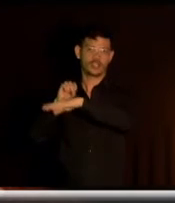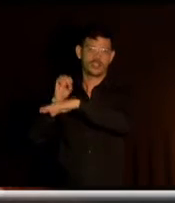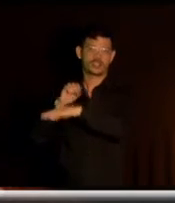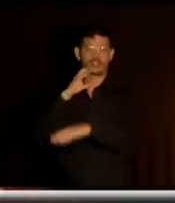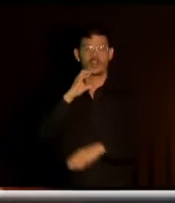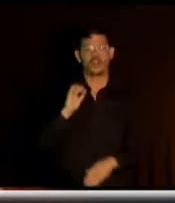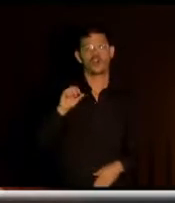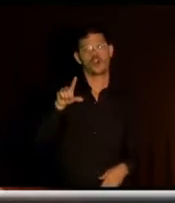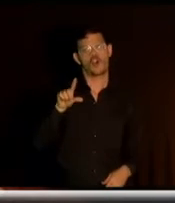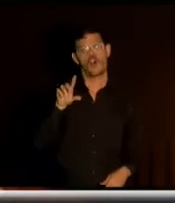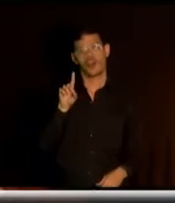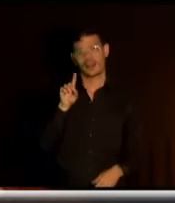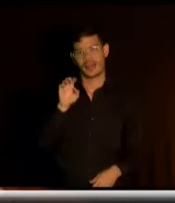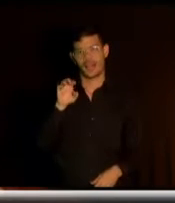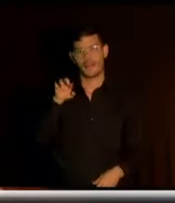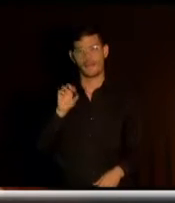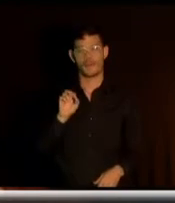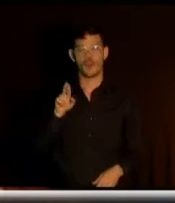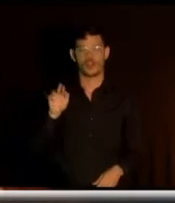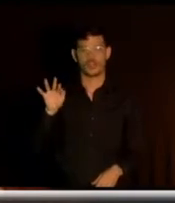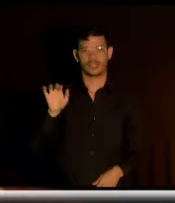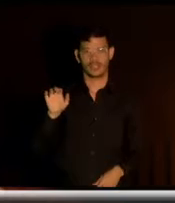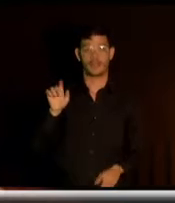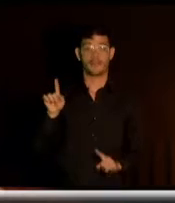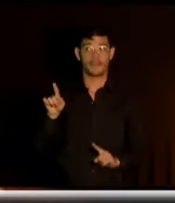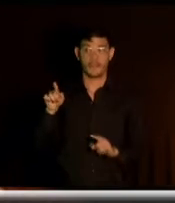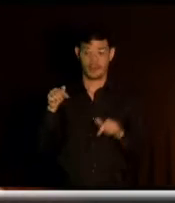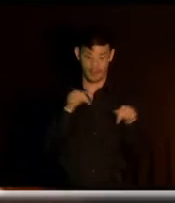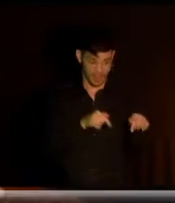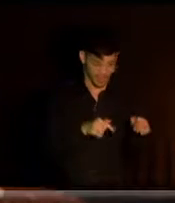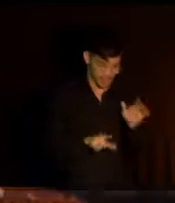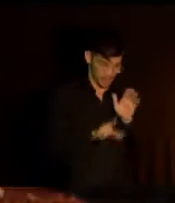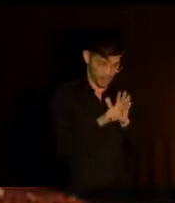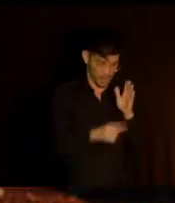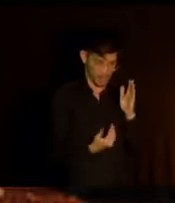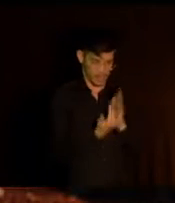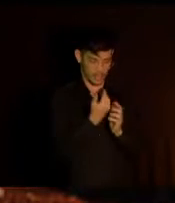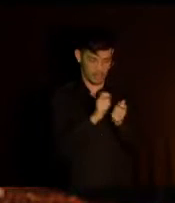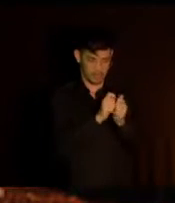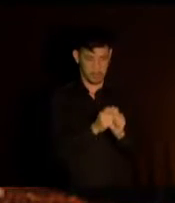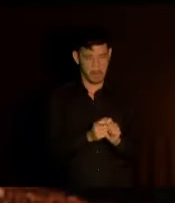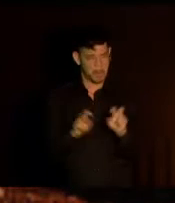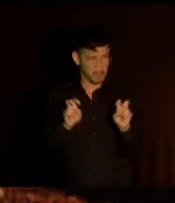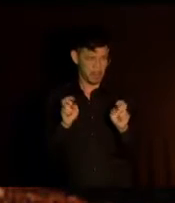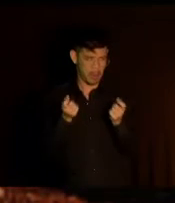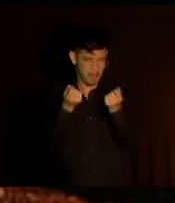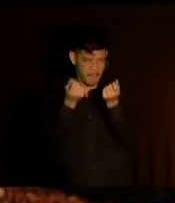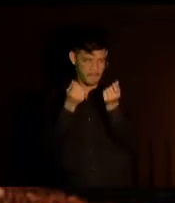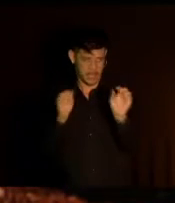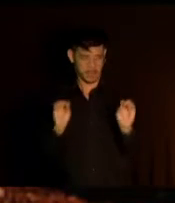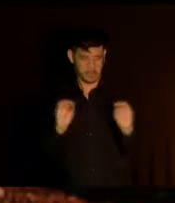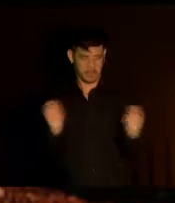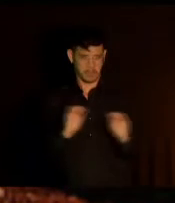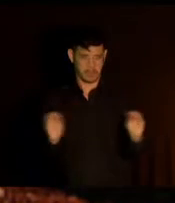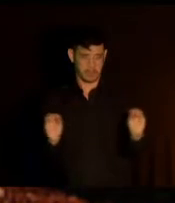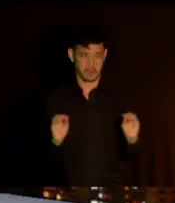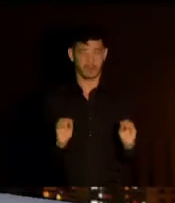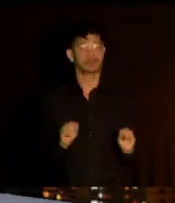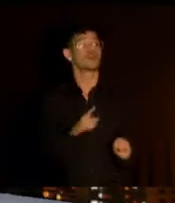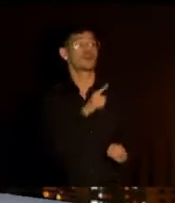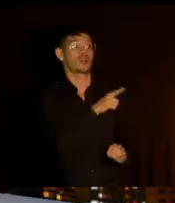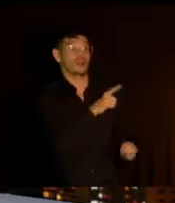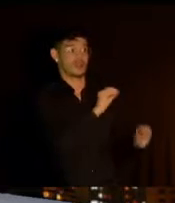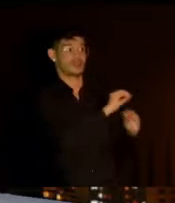pero no en esta ley no estamos tocando financieramente ningún tema. Vale la pena si aclarar eso, es actualizar